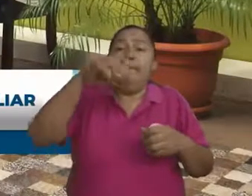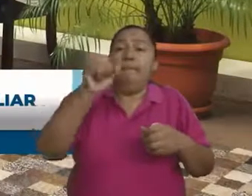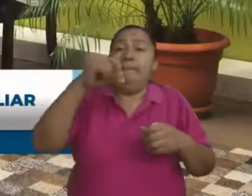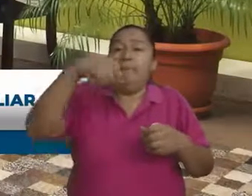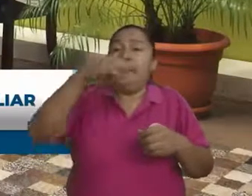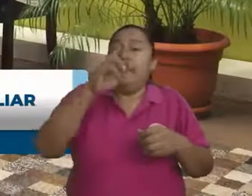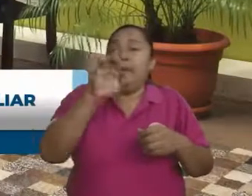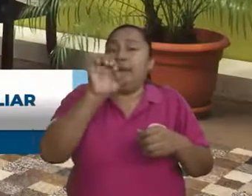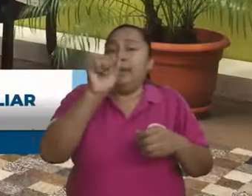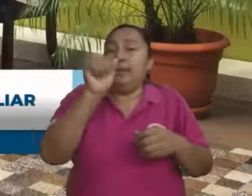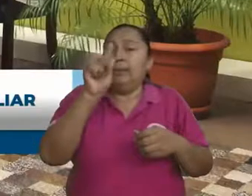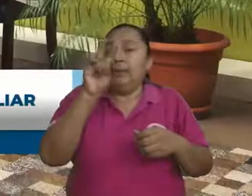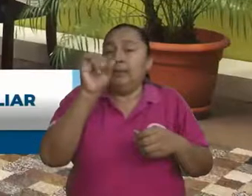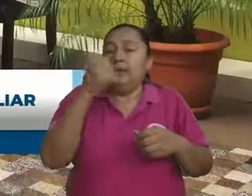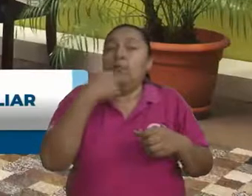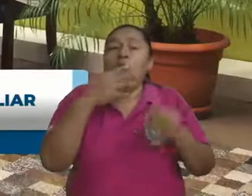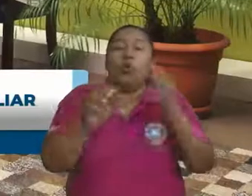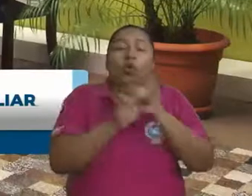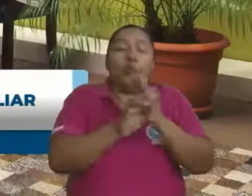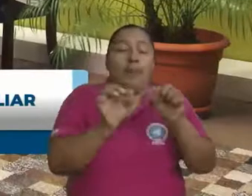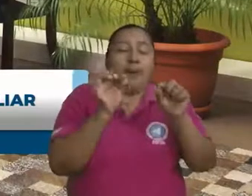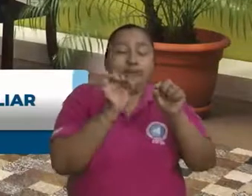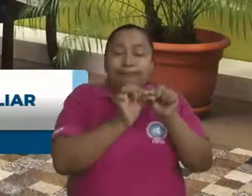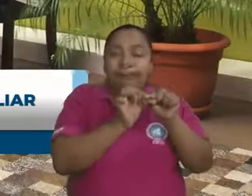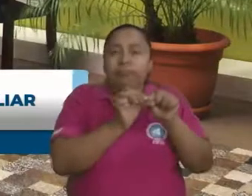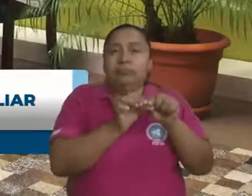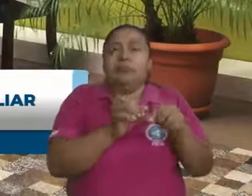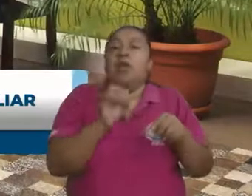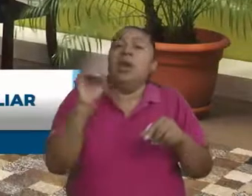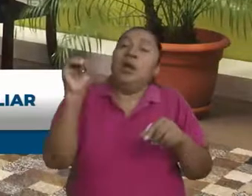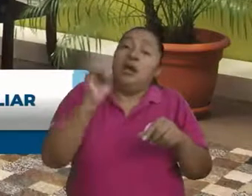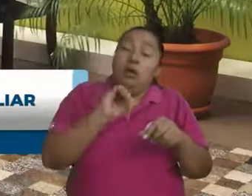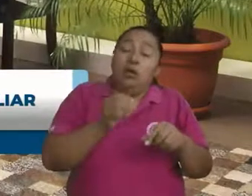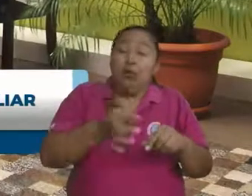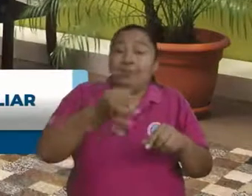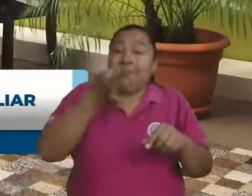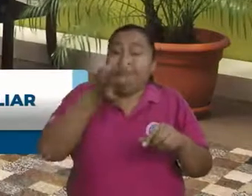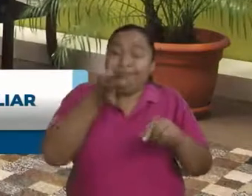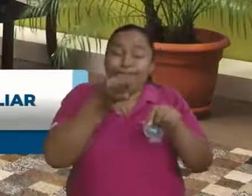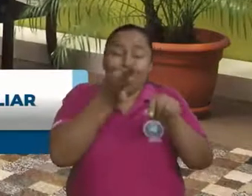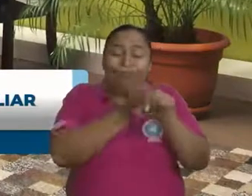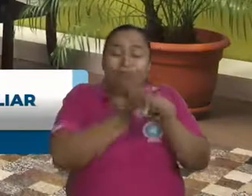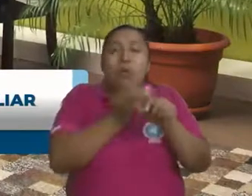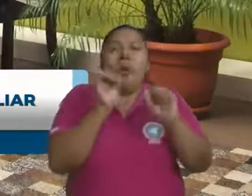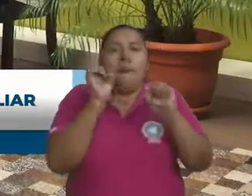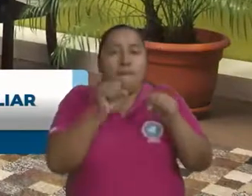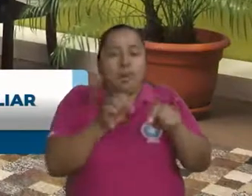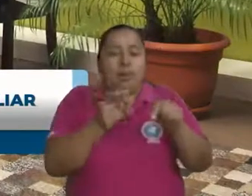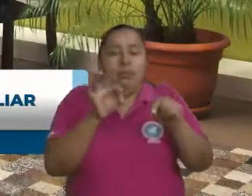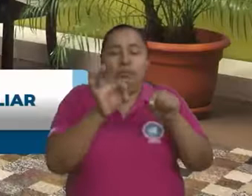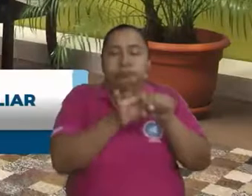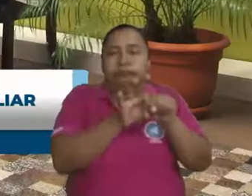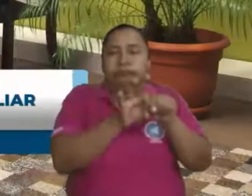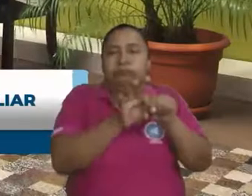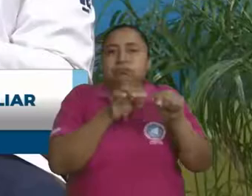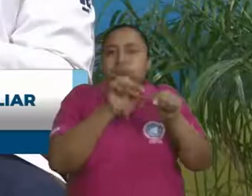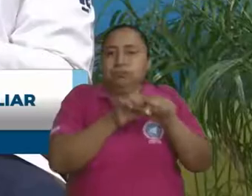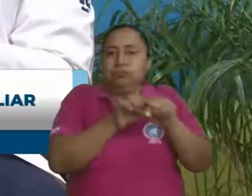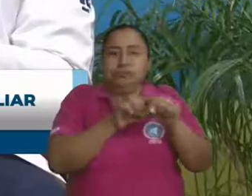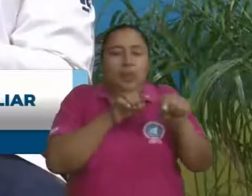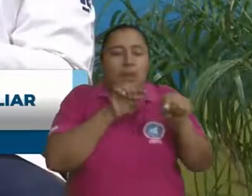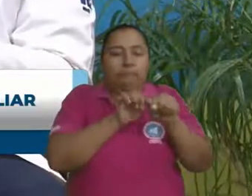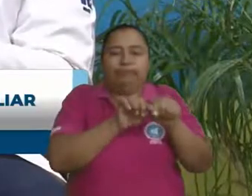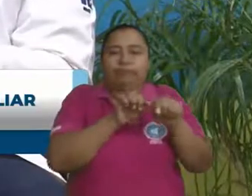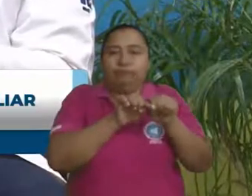secundarios a la obstrucción por el mismo cálculo. Ahora, los cálculos grandes se caracterizan porque pueden obstruir el conducto cístico, no pasan